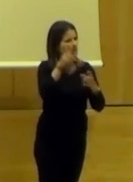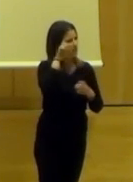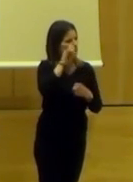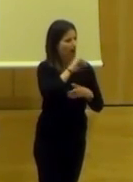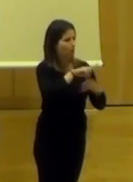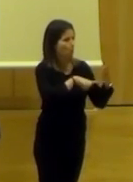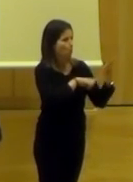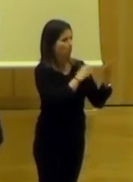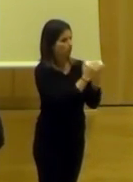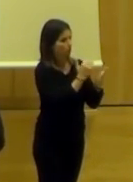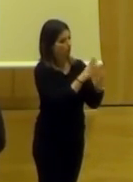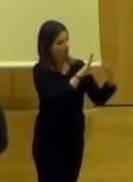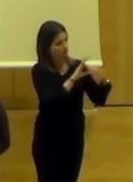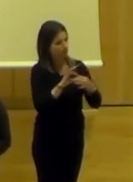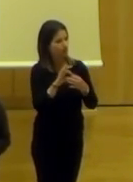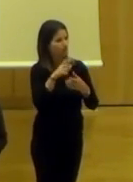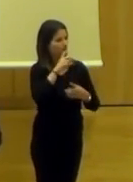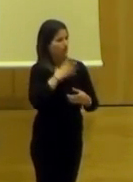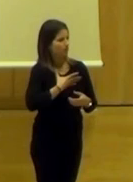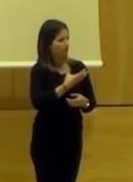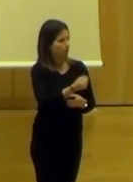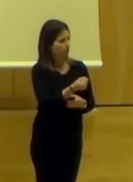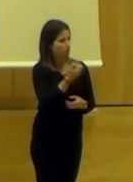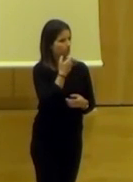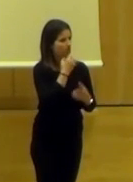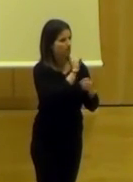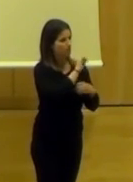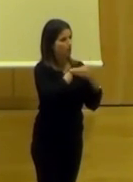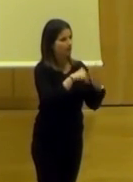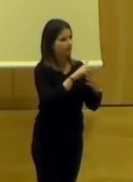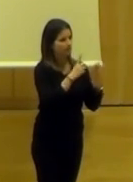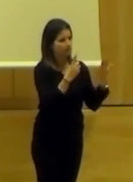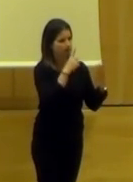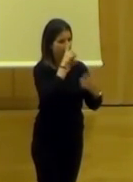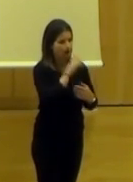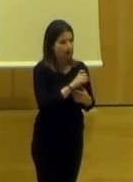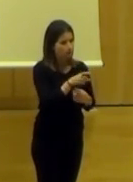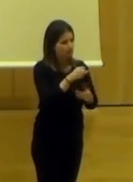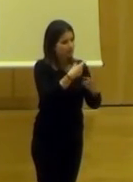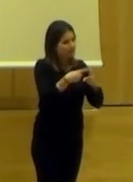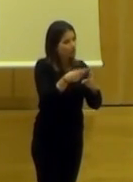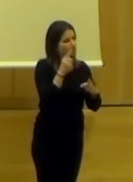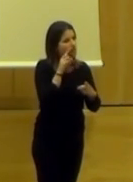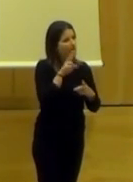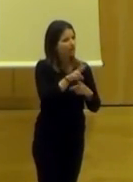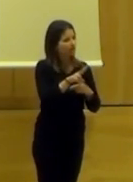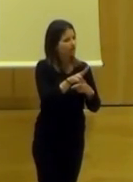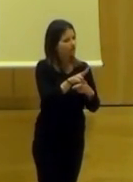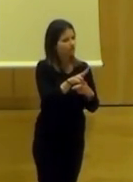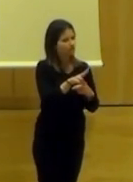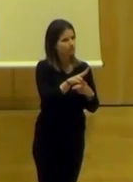Fundación de la Educa, son cuatro escuelas que hay, nada, de nivel académico muy importante, de las seis, que después que se han dado cuenta del